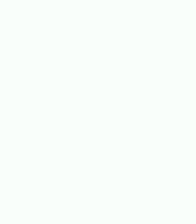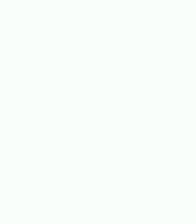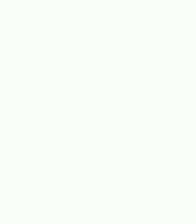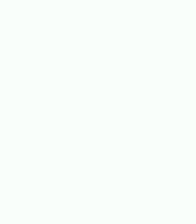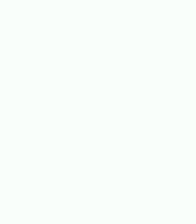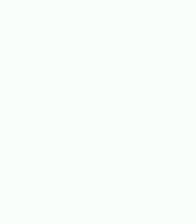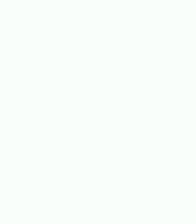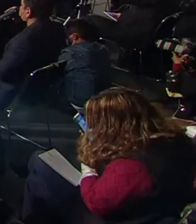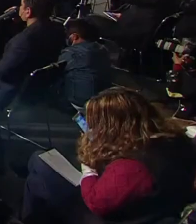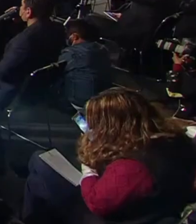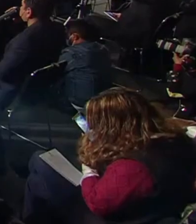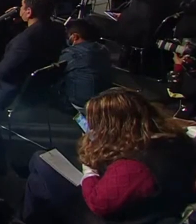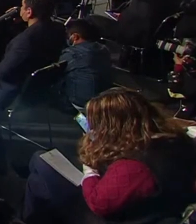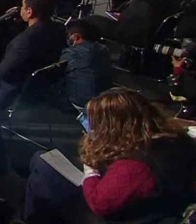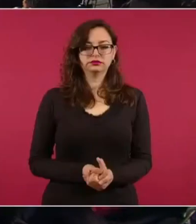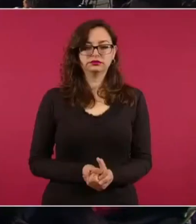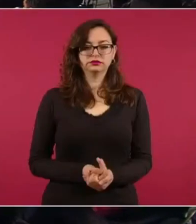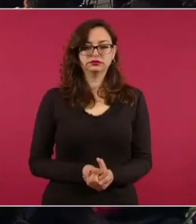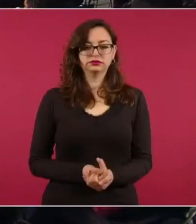Pero está